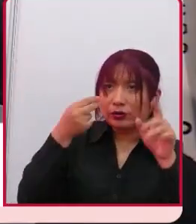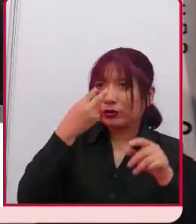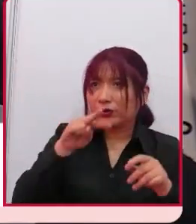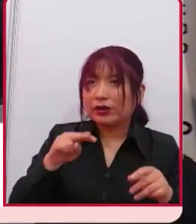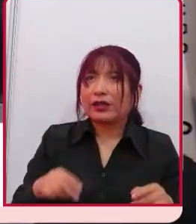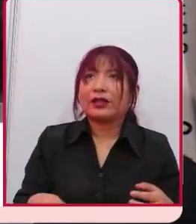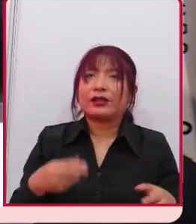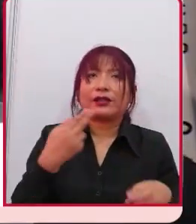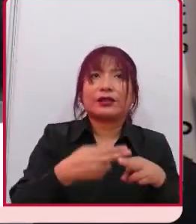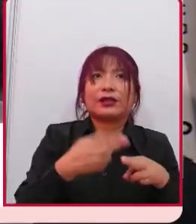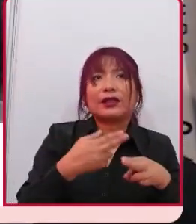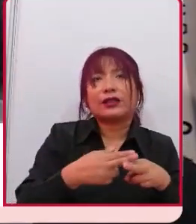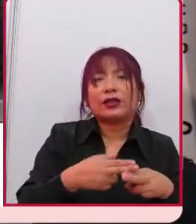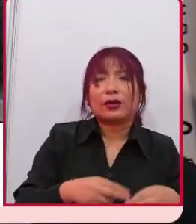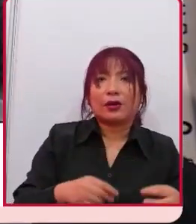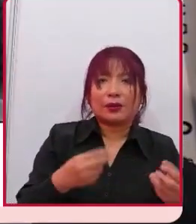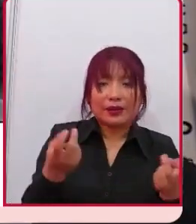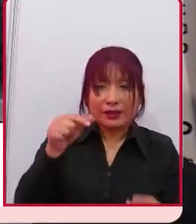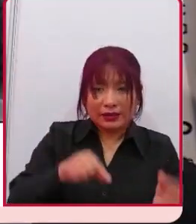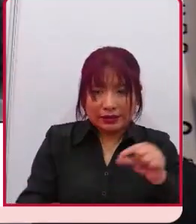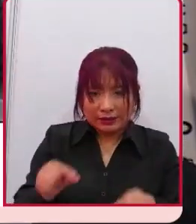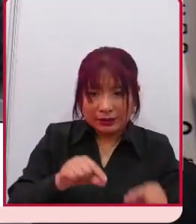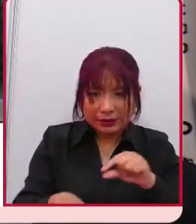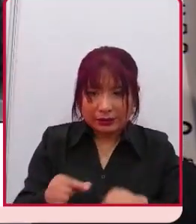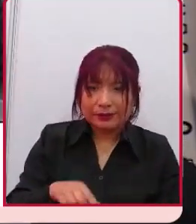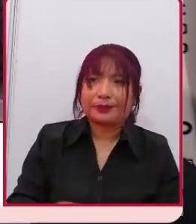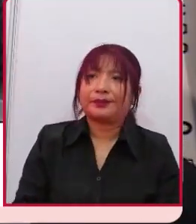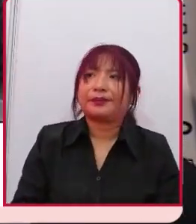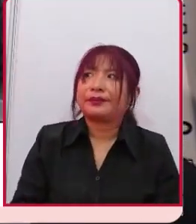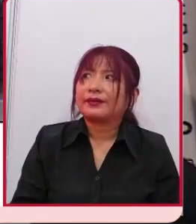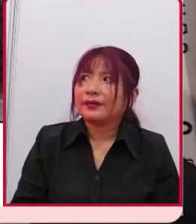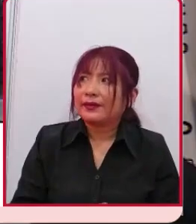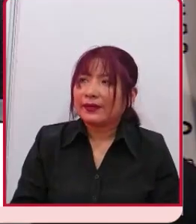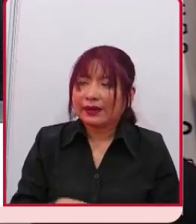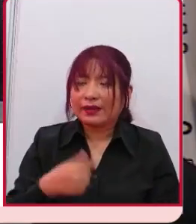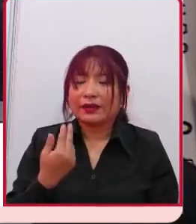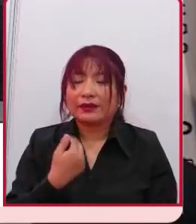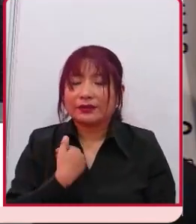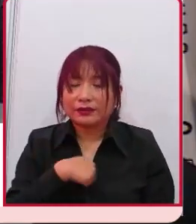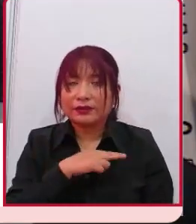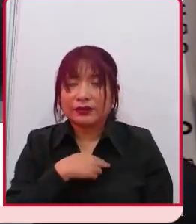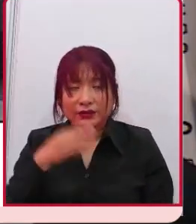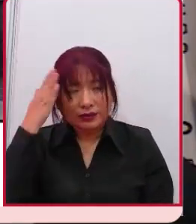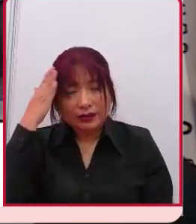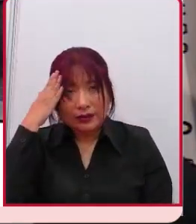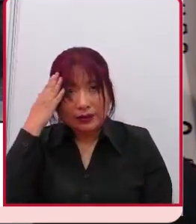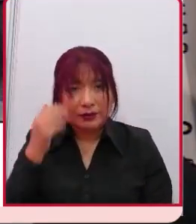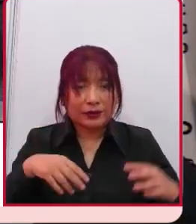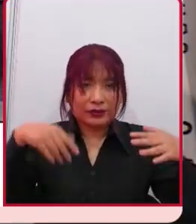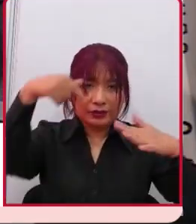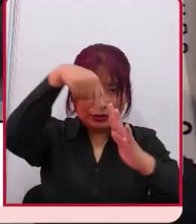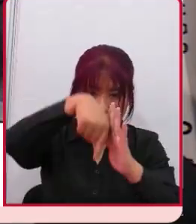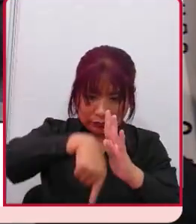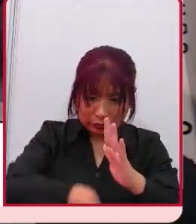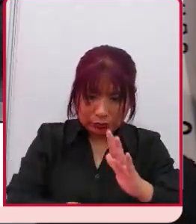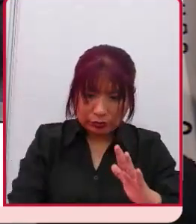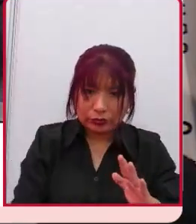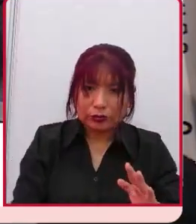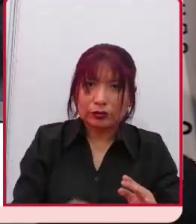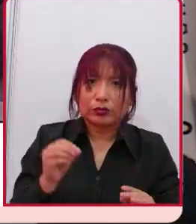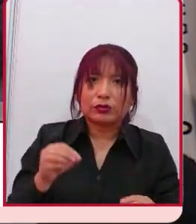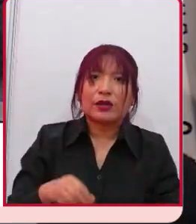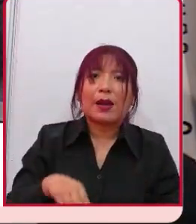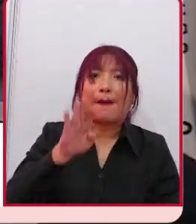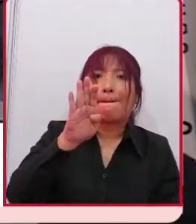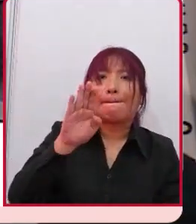el insumo, que es el sueño. Sabemos que mencionaste que es un yacimiento tipo beta, es precisamente por